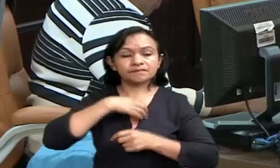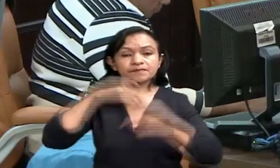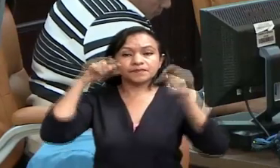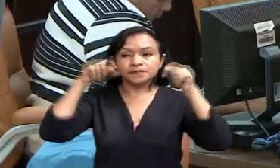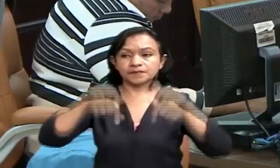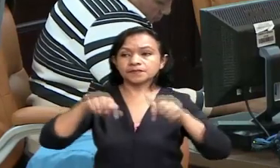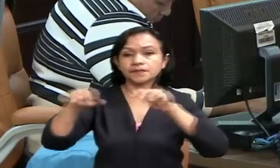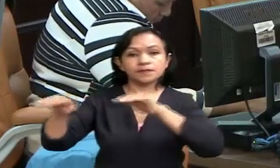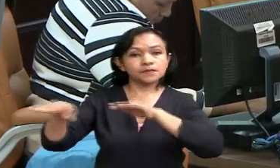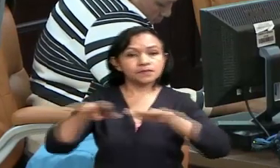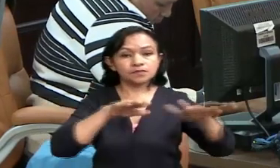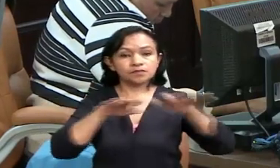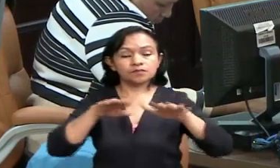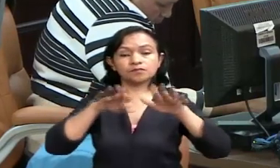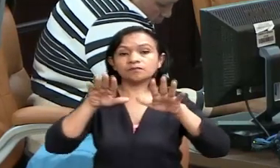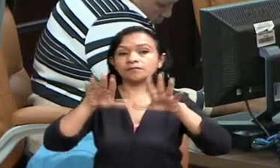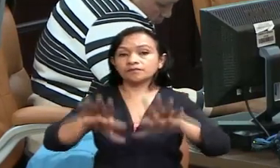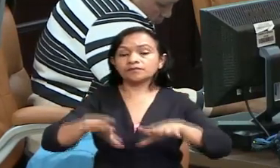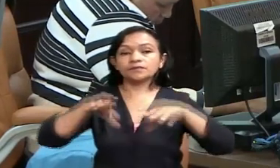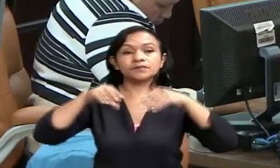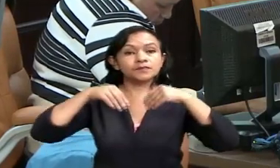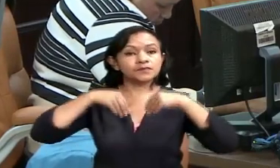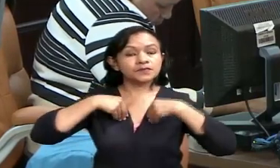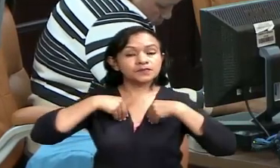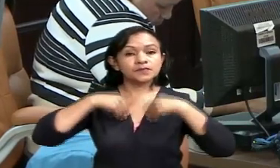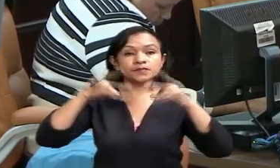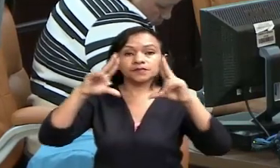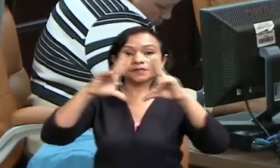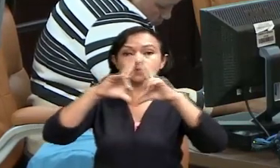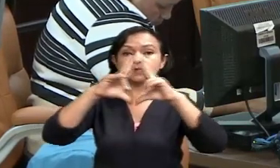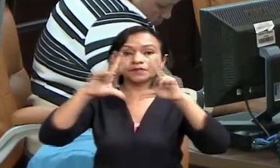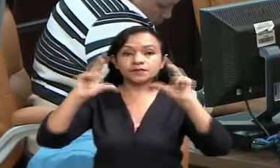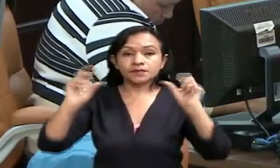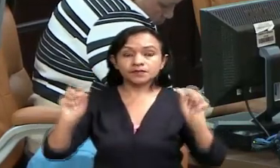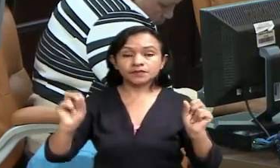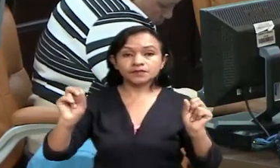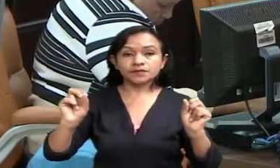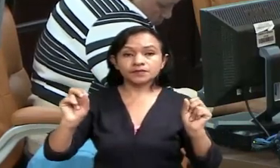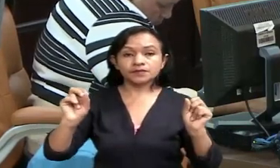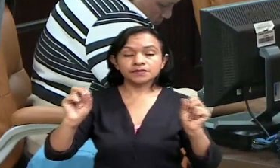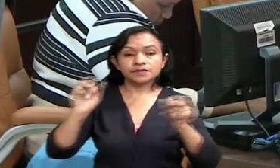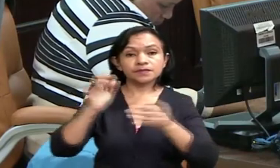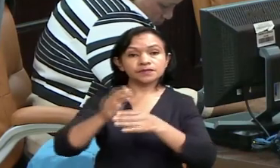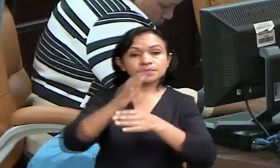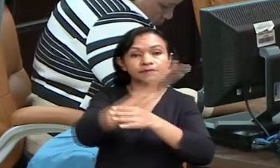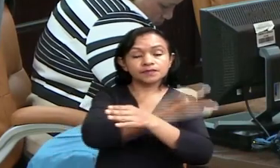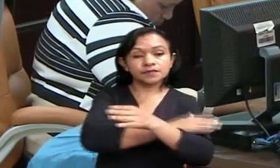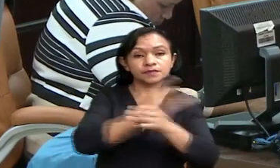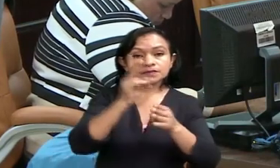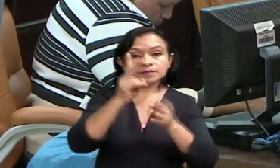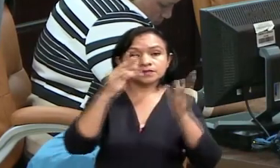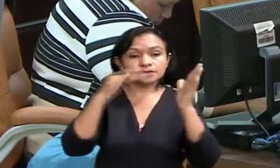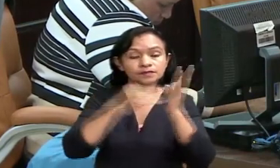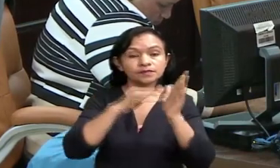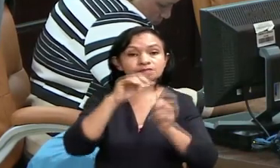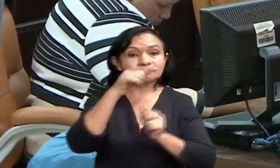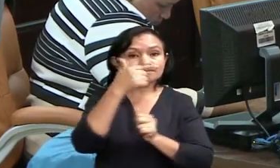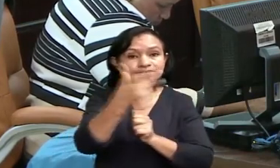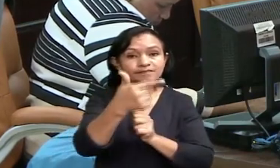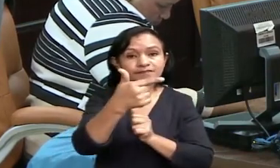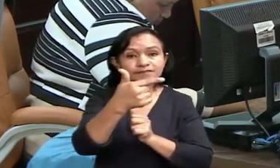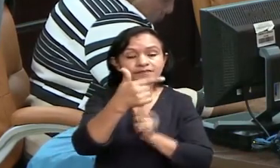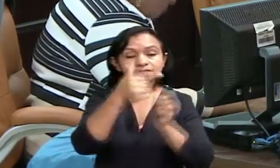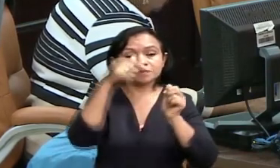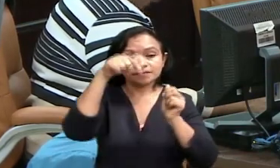no puede aceptar de que la Nicaragua de antes del 2007 a